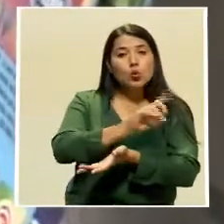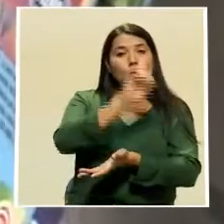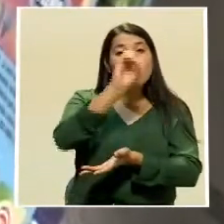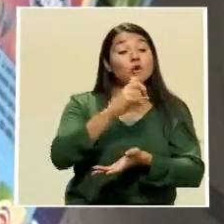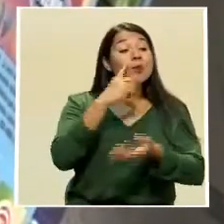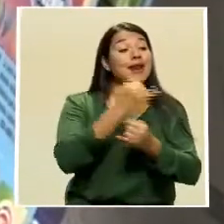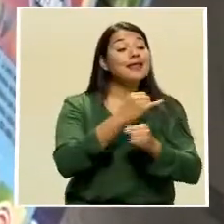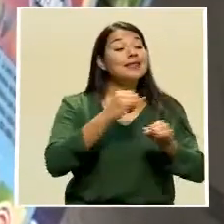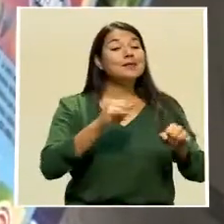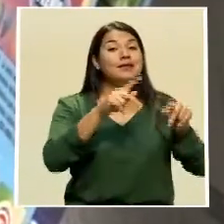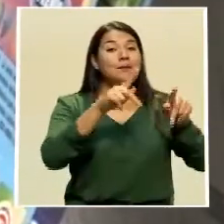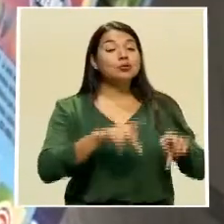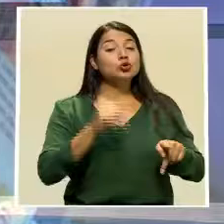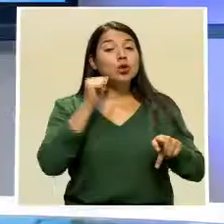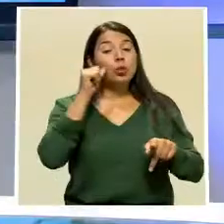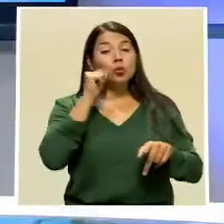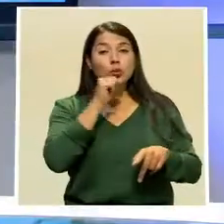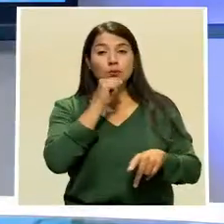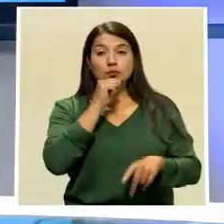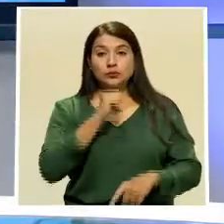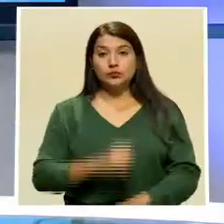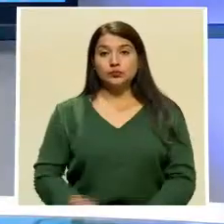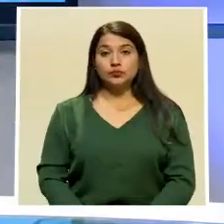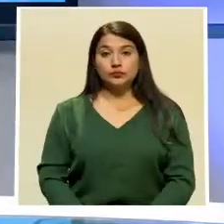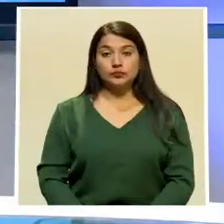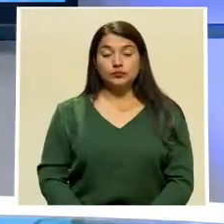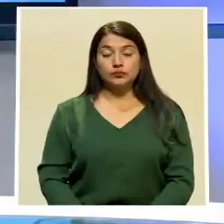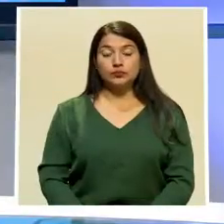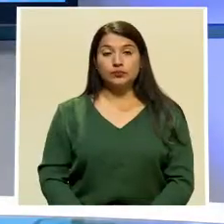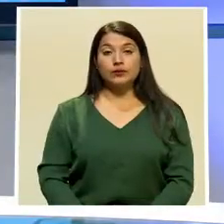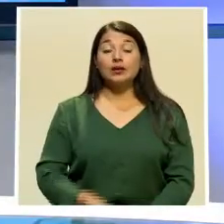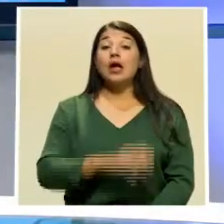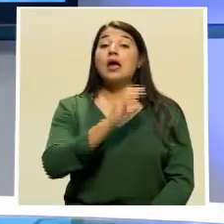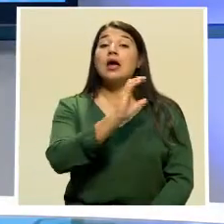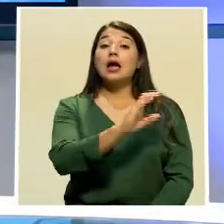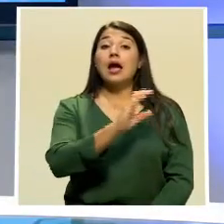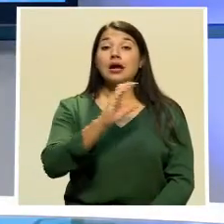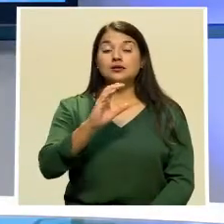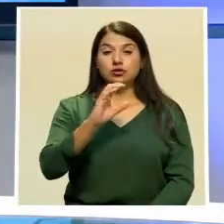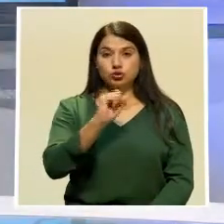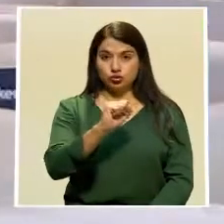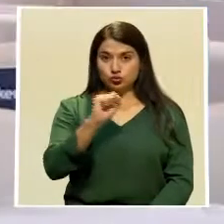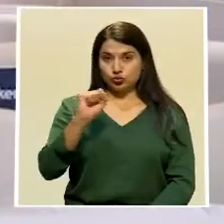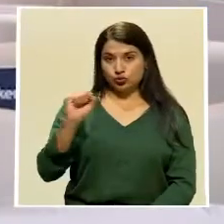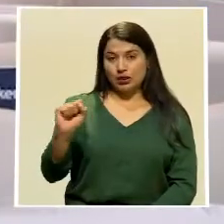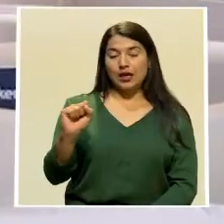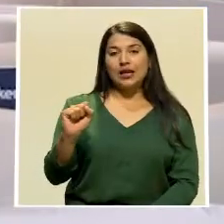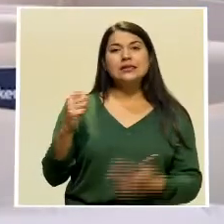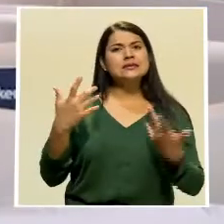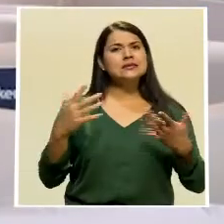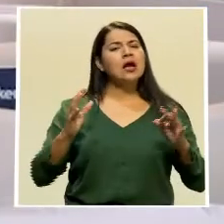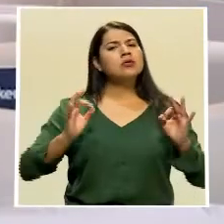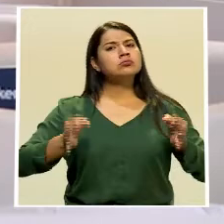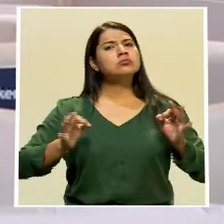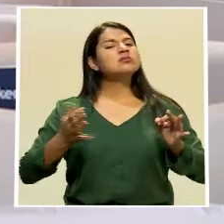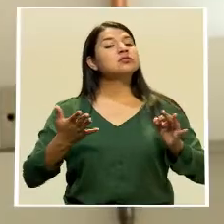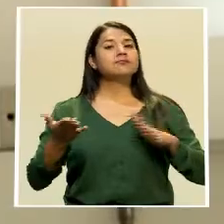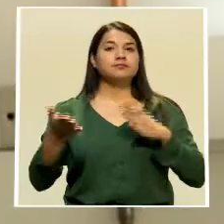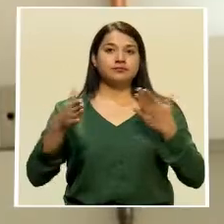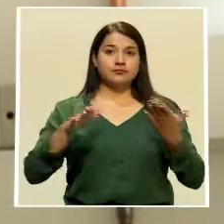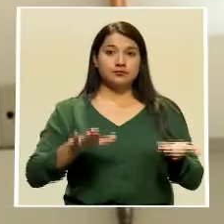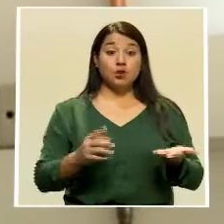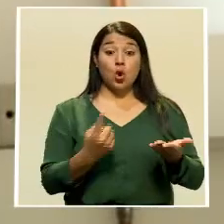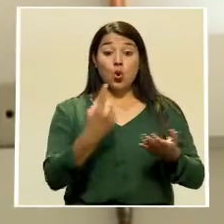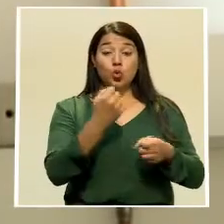personas adultas mayores. La Caja Costarricense del Seguro Social confirmó el fallecimiento de